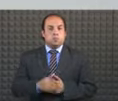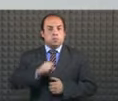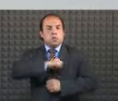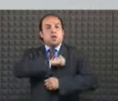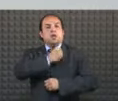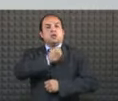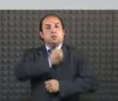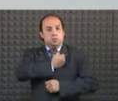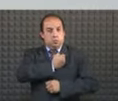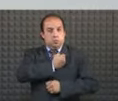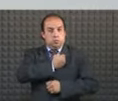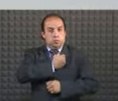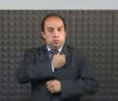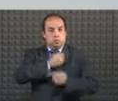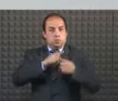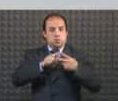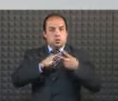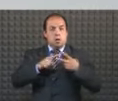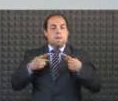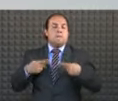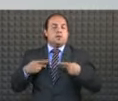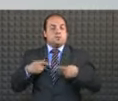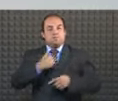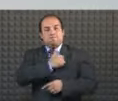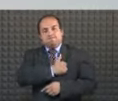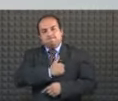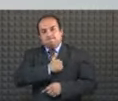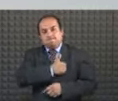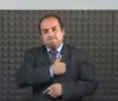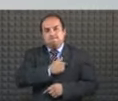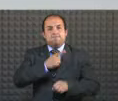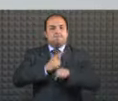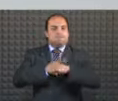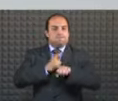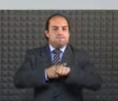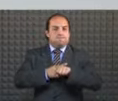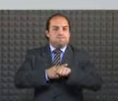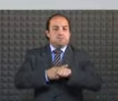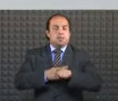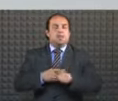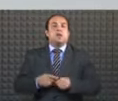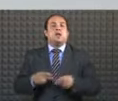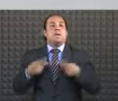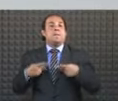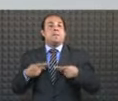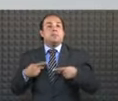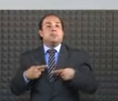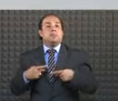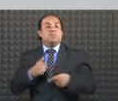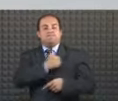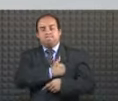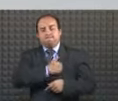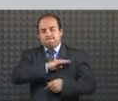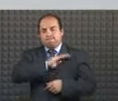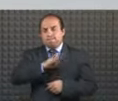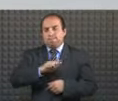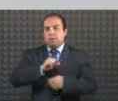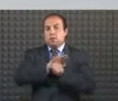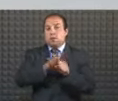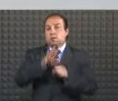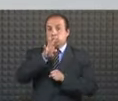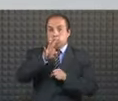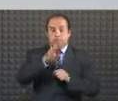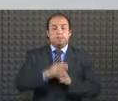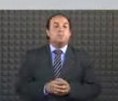salud y las personas que lamentablemente han enfermado y las personas que lamentablemente fallecieron por